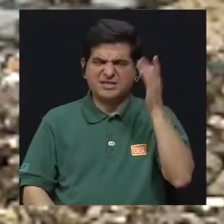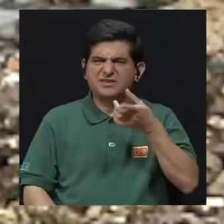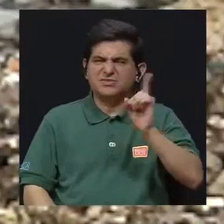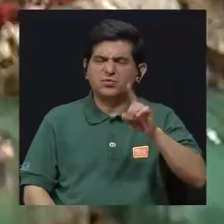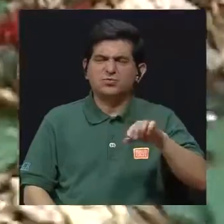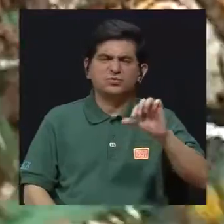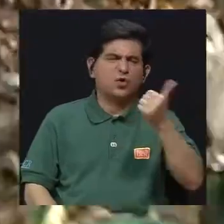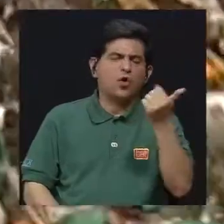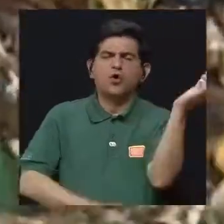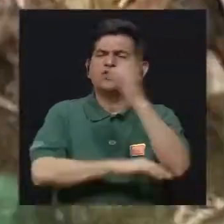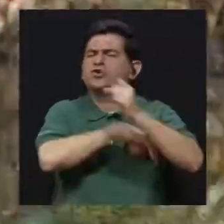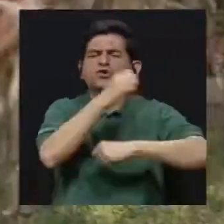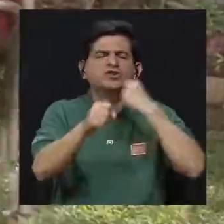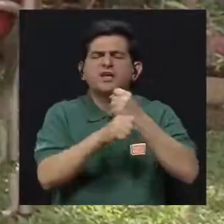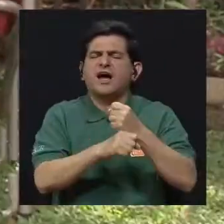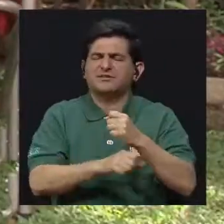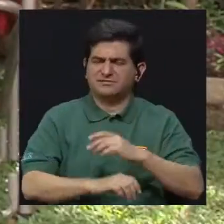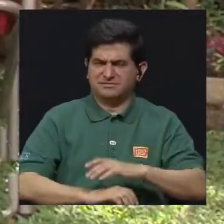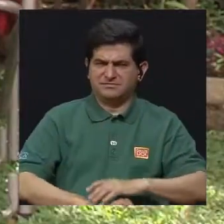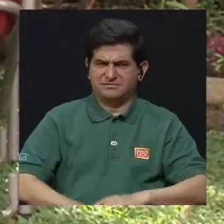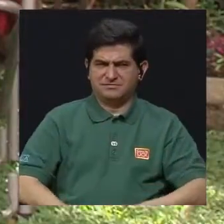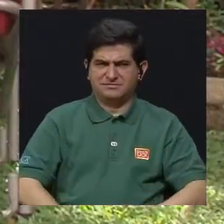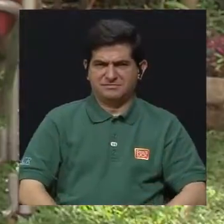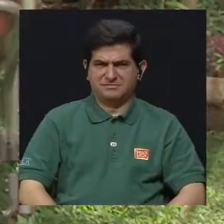verde los otros días del año?